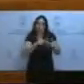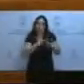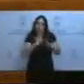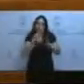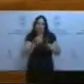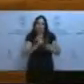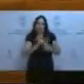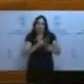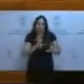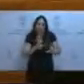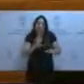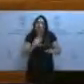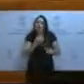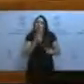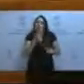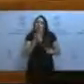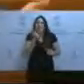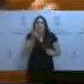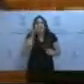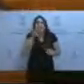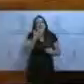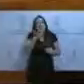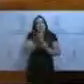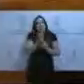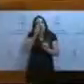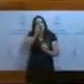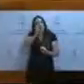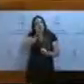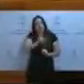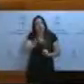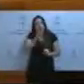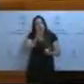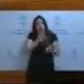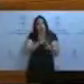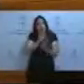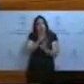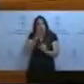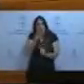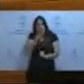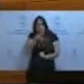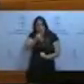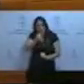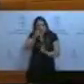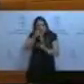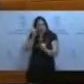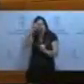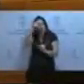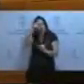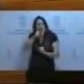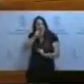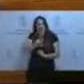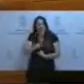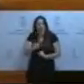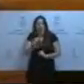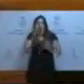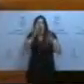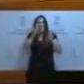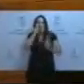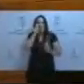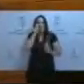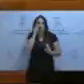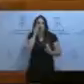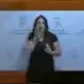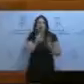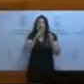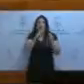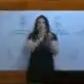Yo me gustaría saber si me va a contestar si ese protocolo existe y si desde que están los lobos se han respetado. Pero mire, hablando de turismo, esa casa de Lobo de Robledo que